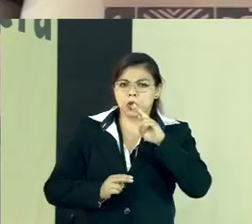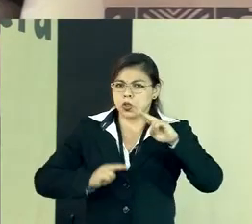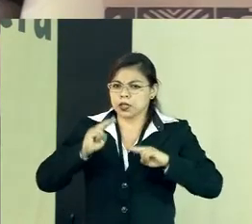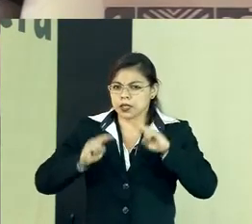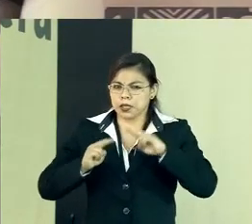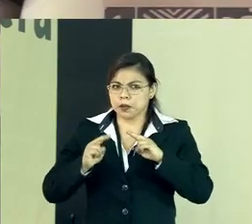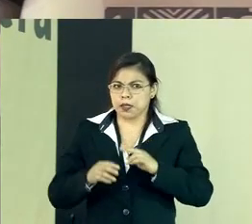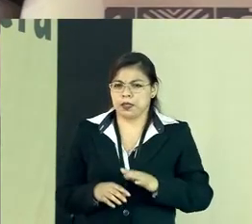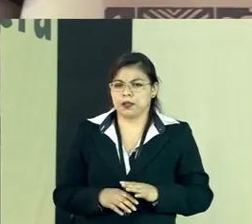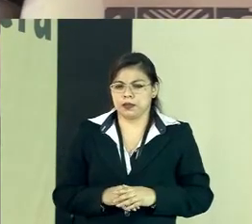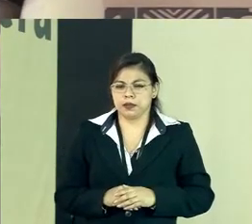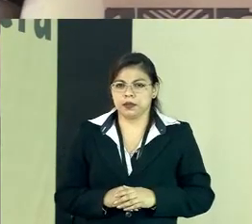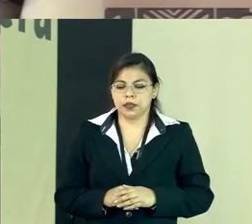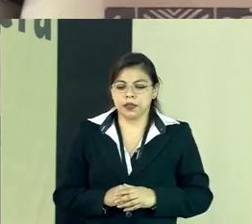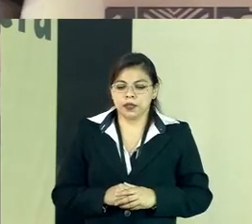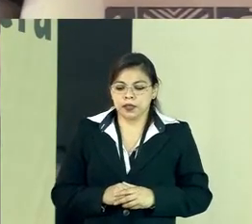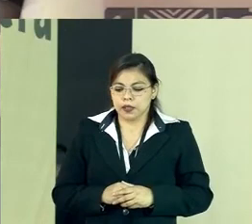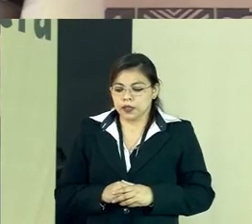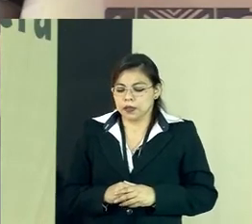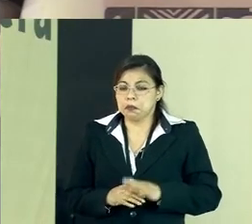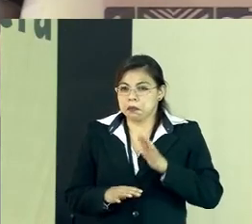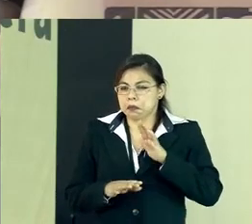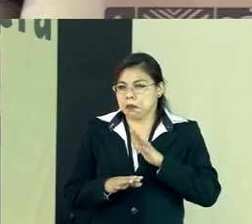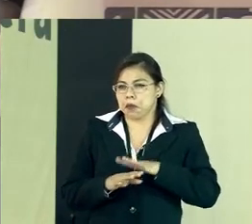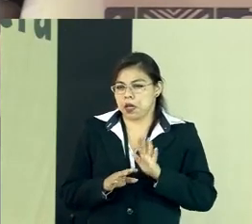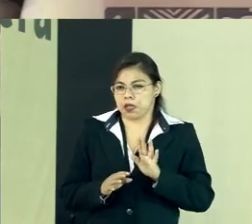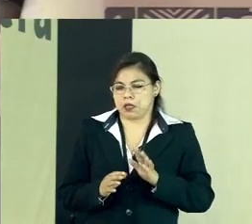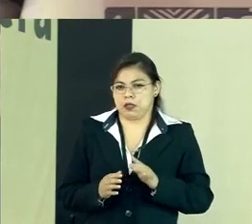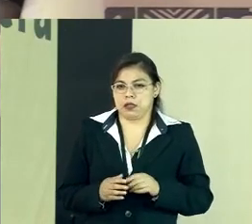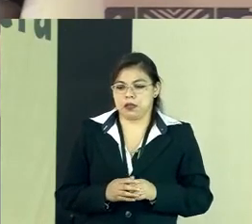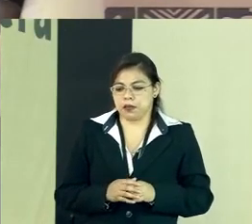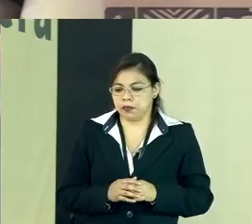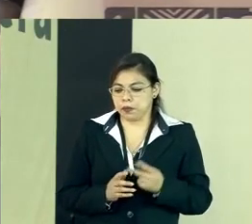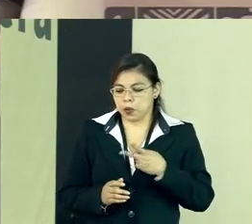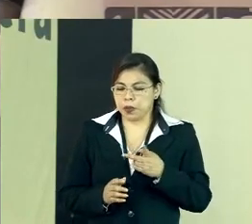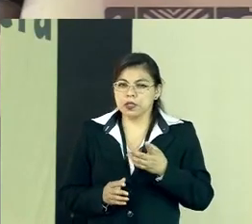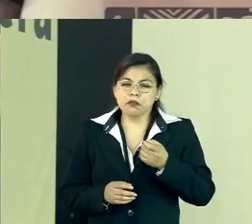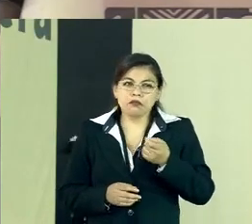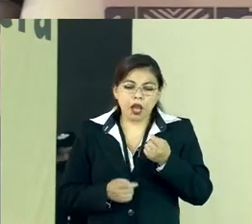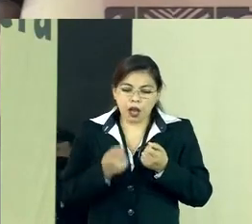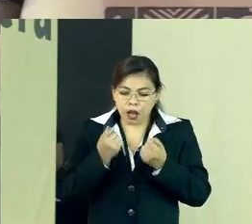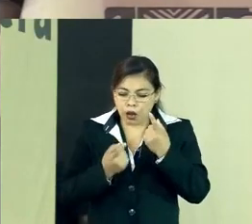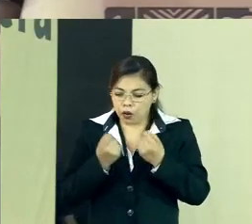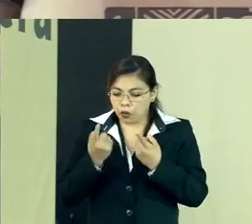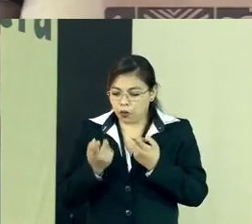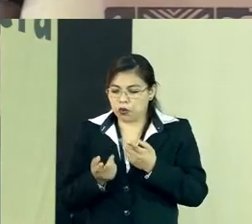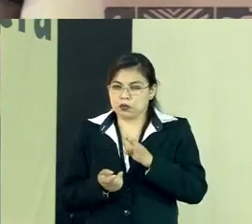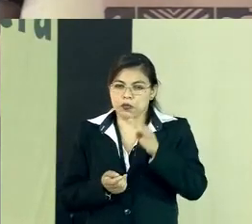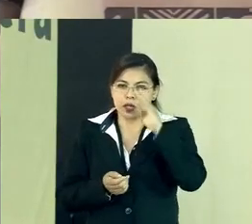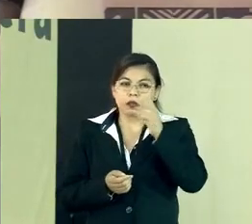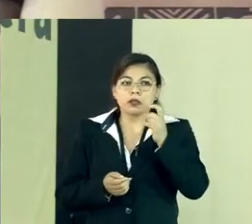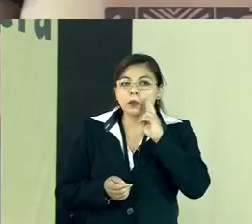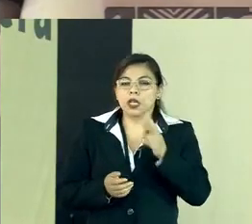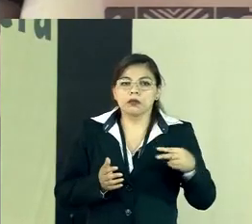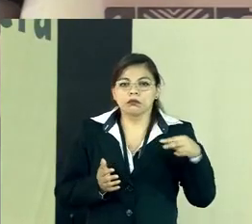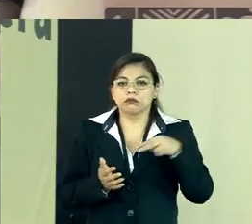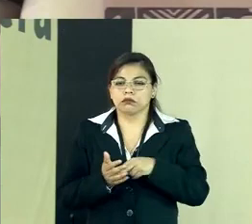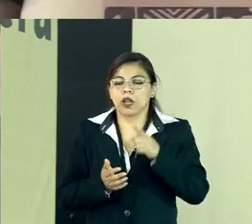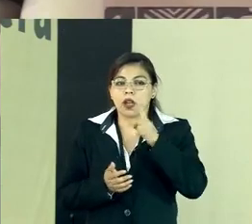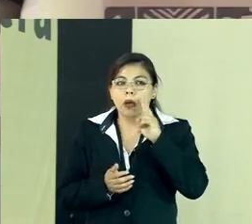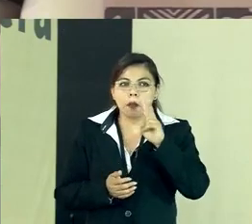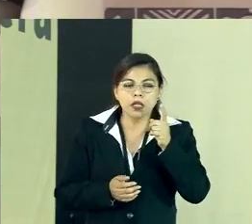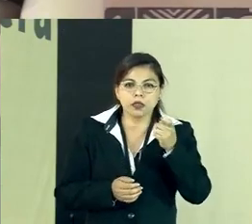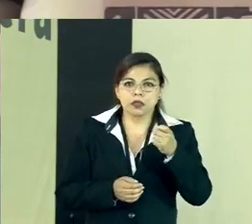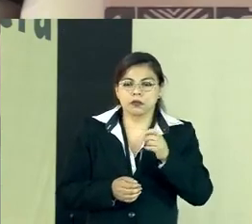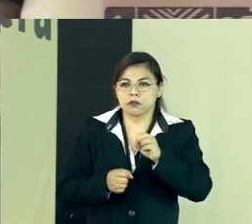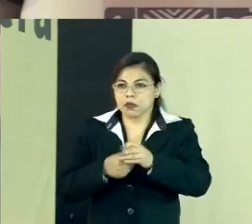más general y algunos incluso hasta se aparecieron durante la pandemia como